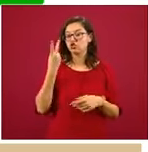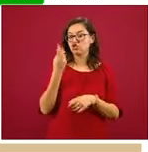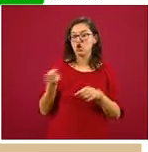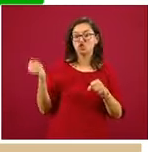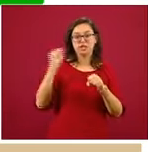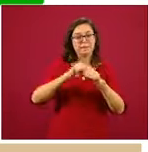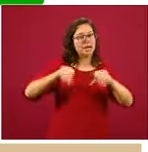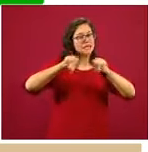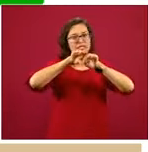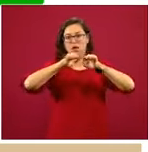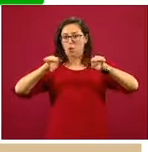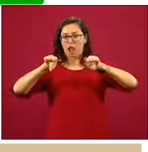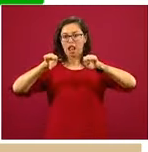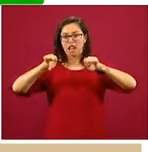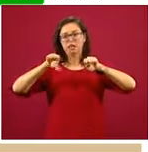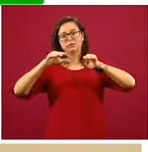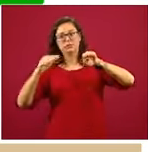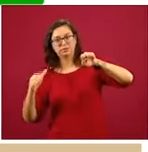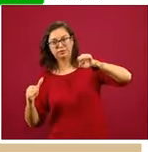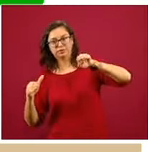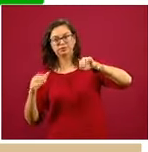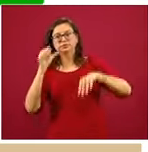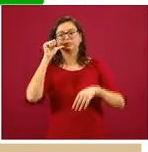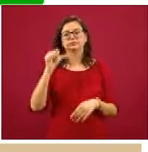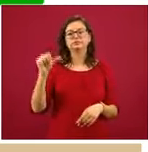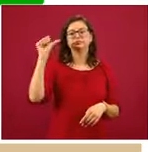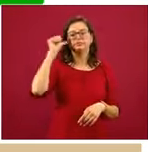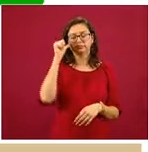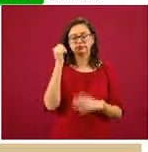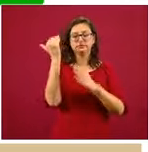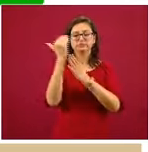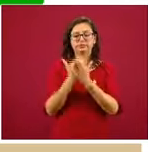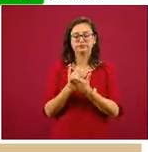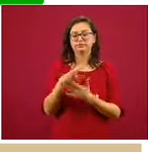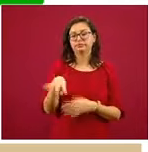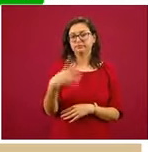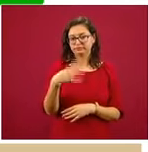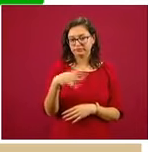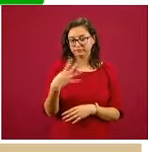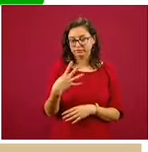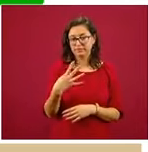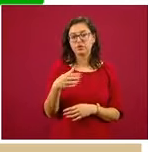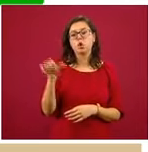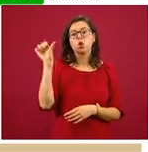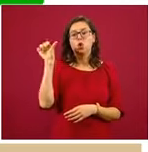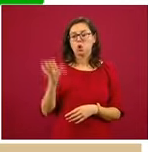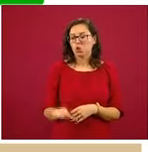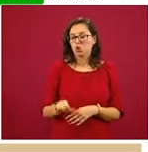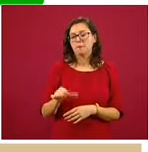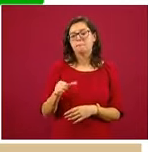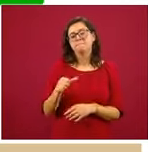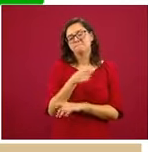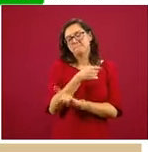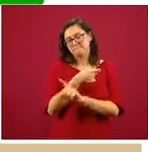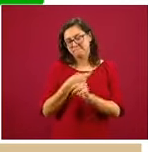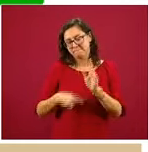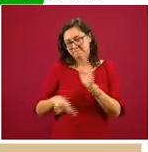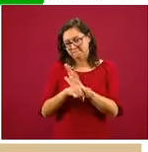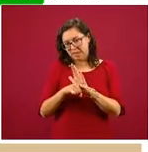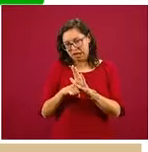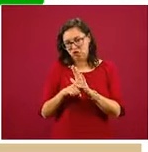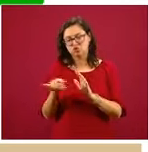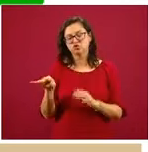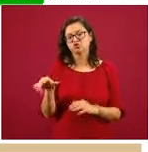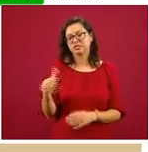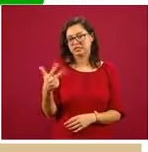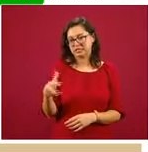semanas. Ayer la diferencia era de menos 14%, el día de hoy solo hubo una variación o una pequeña variación.